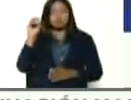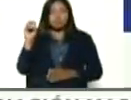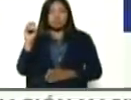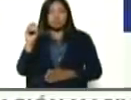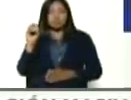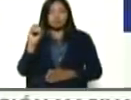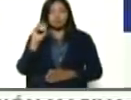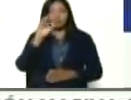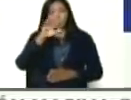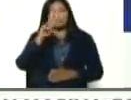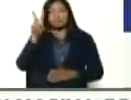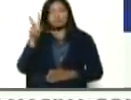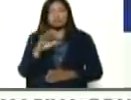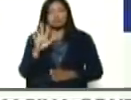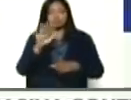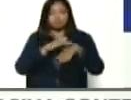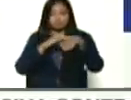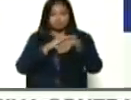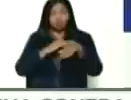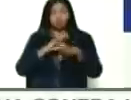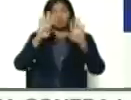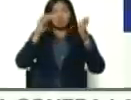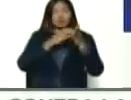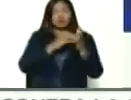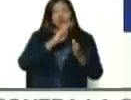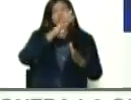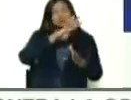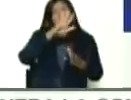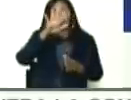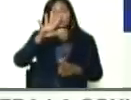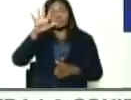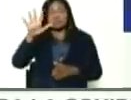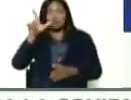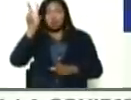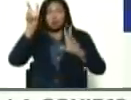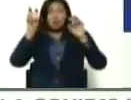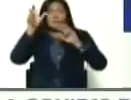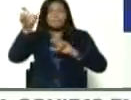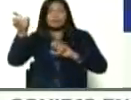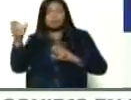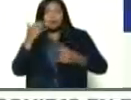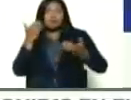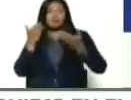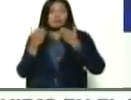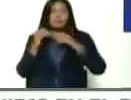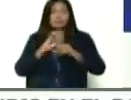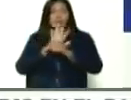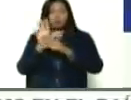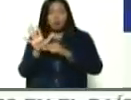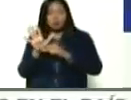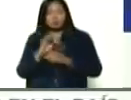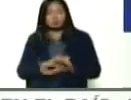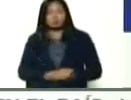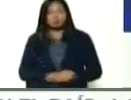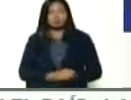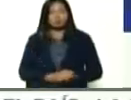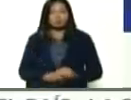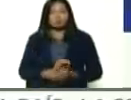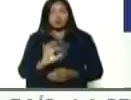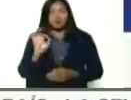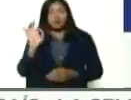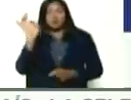perdón 9.455 casos nuevos de kobe 19 con un promedio de